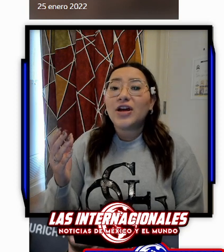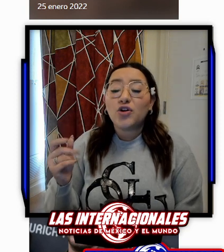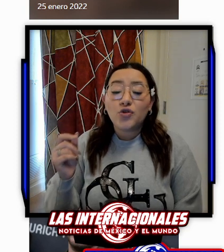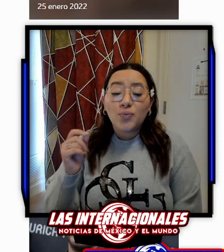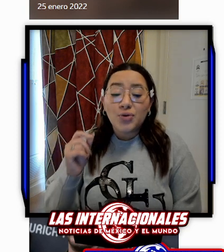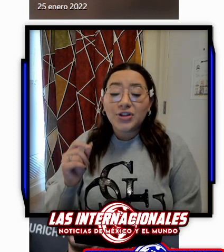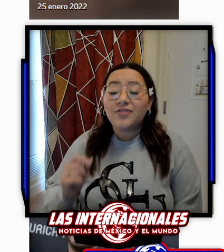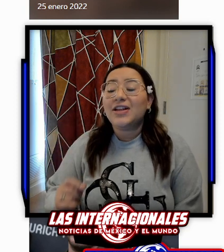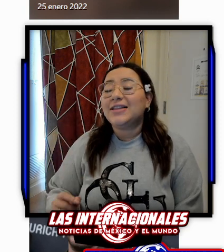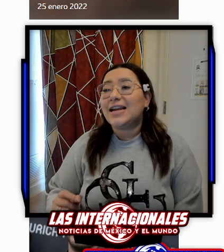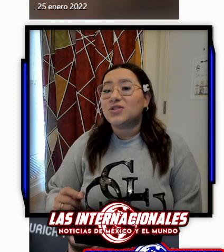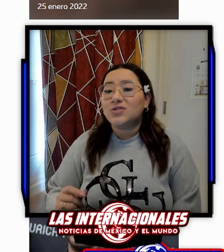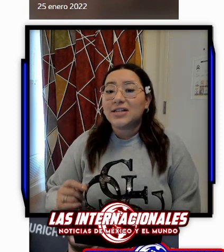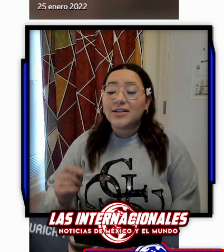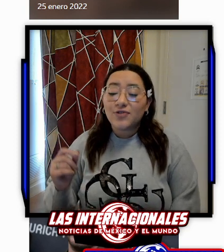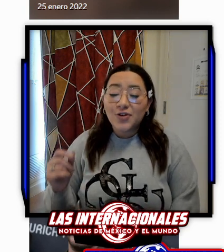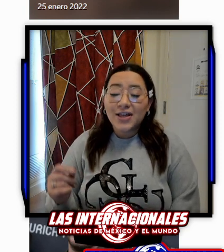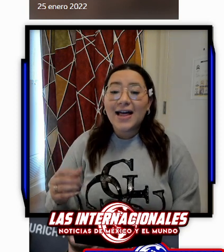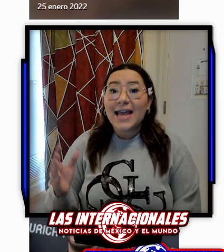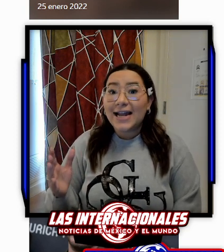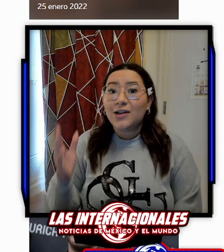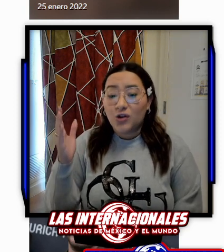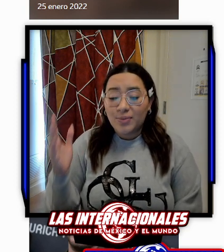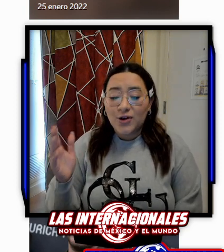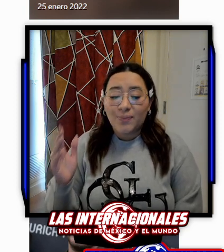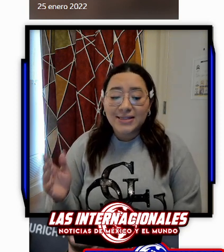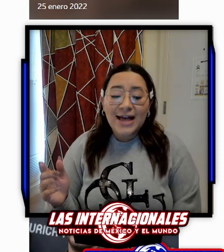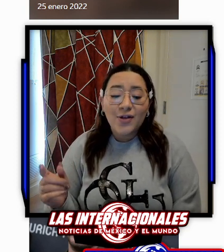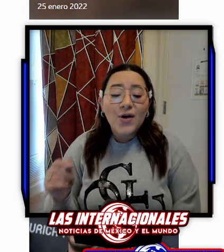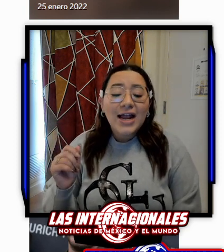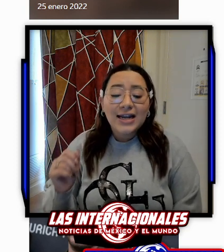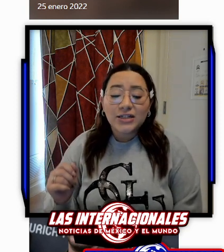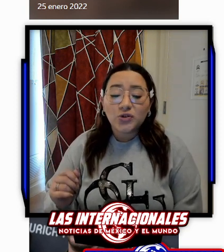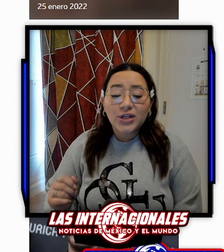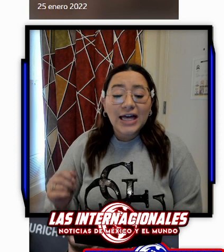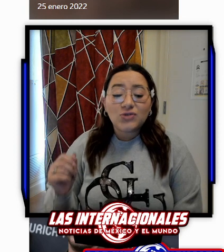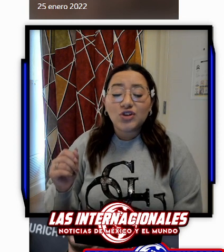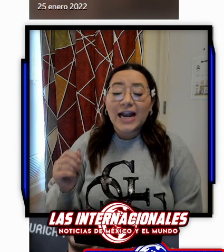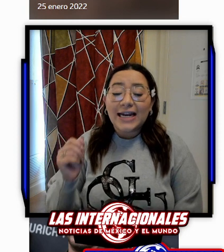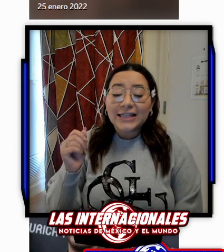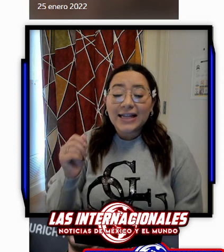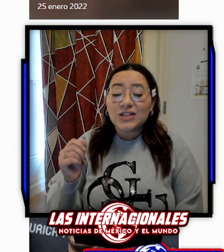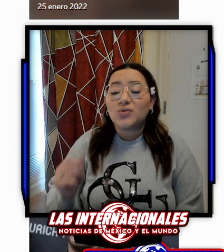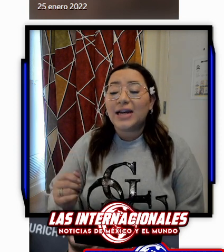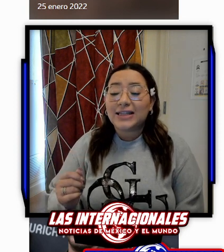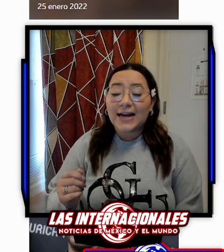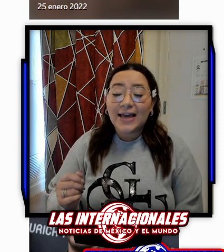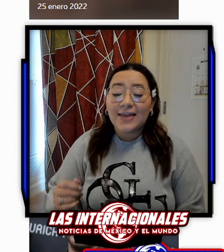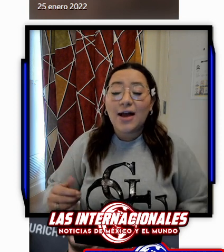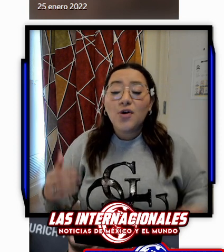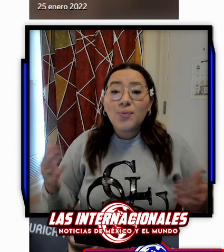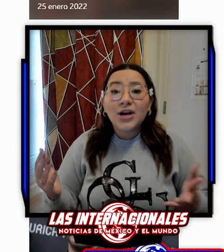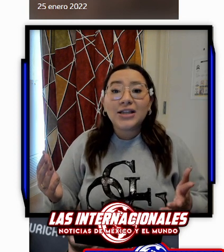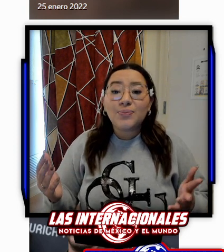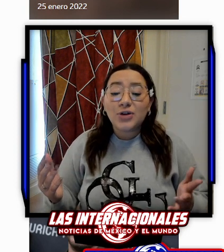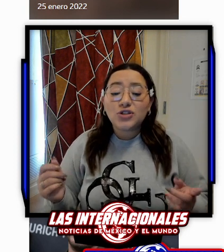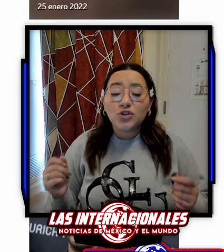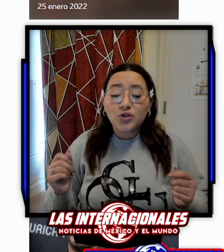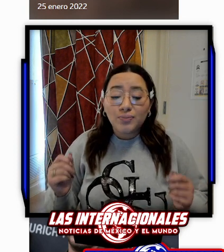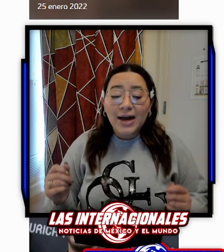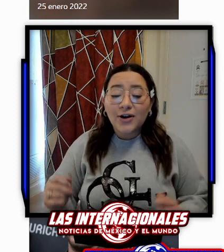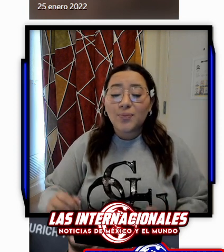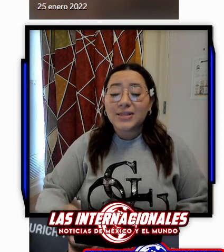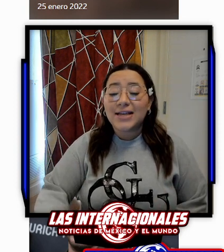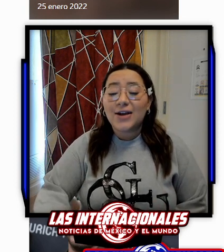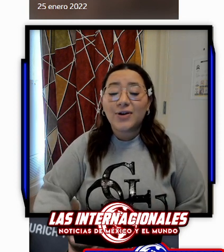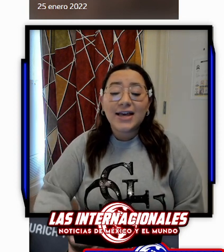el naufragio de un bote frente a las costas de Florida el domingo pasado. Las autoridades fueron alertadas sobre la tragedia por la tripulación